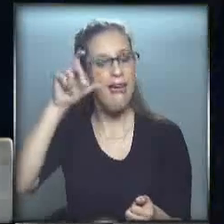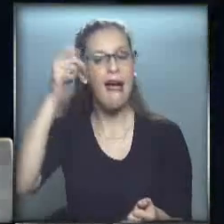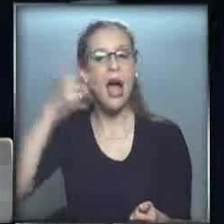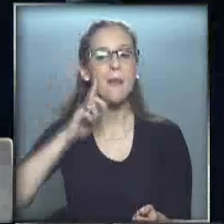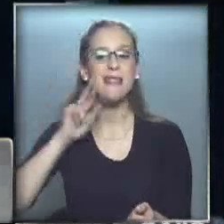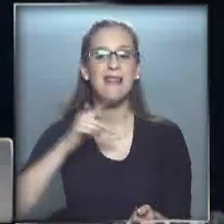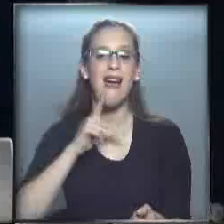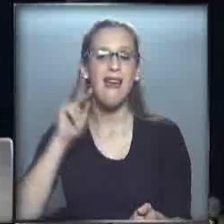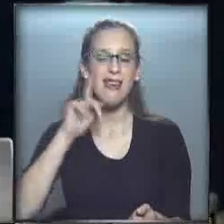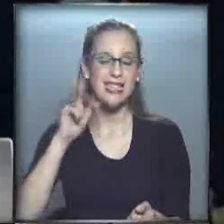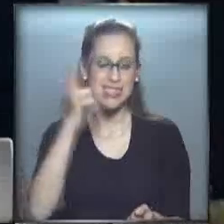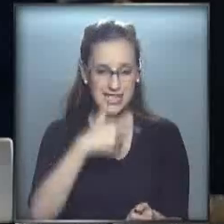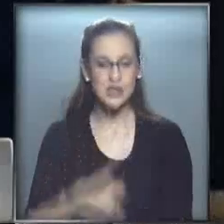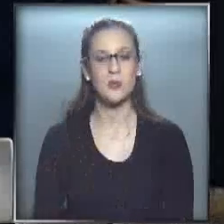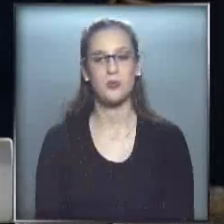Capitanich.